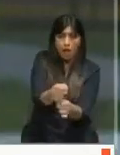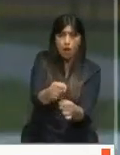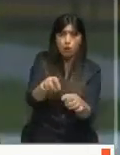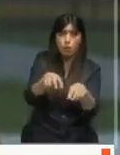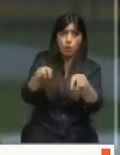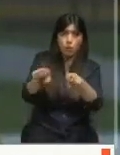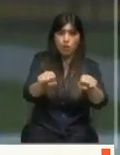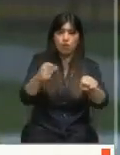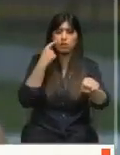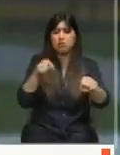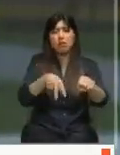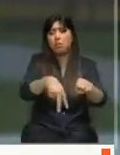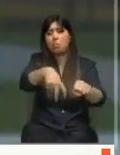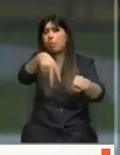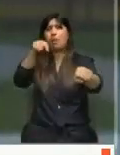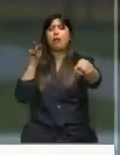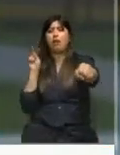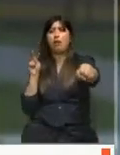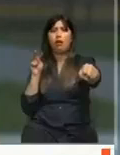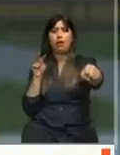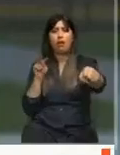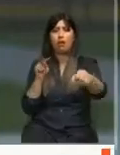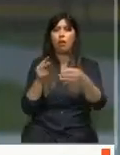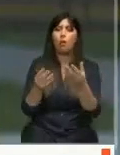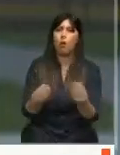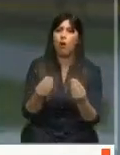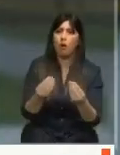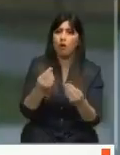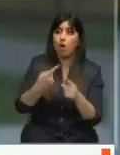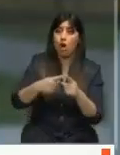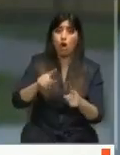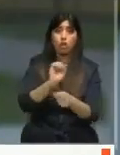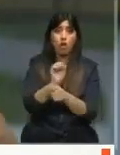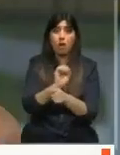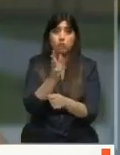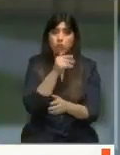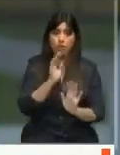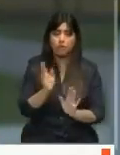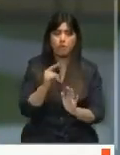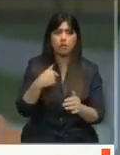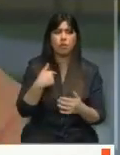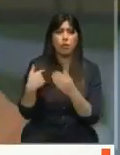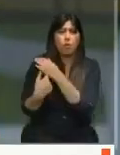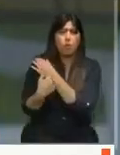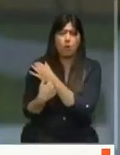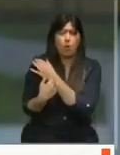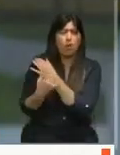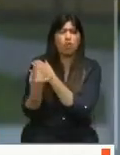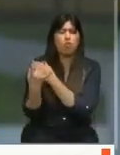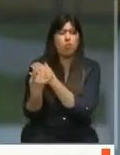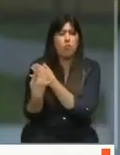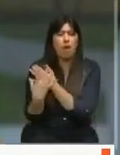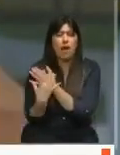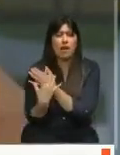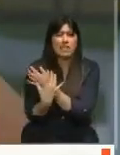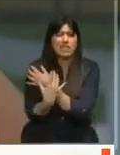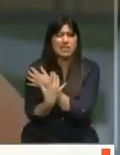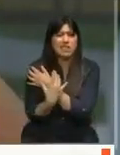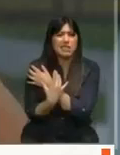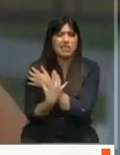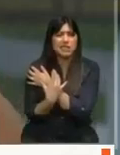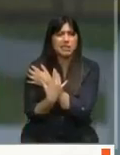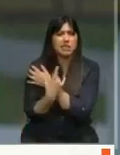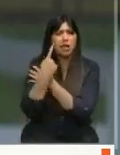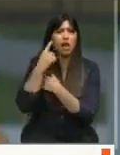hacia atrás, me caigo y menos mal que no iba pasando ningún vehículo. Me duele el hombro cuando lo muevo así, y